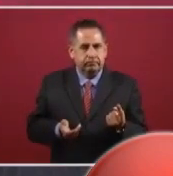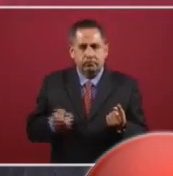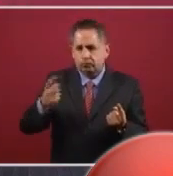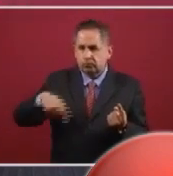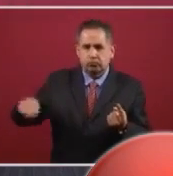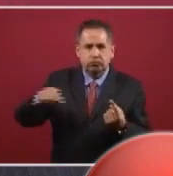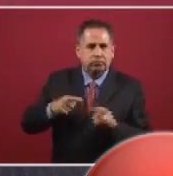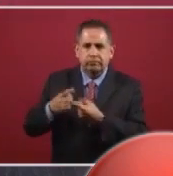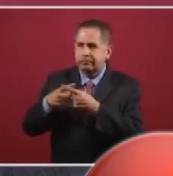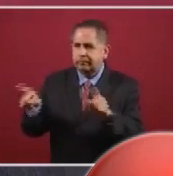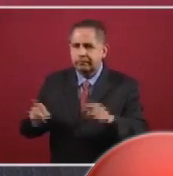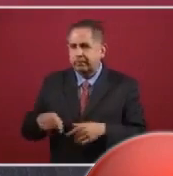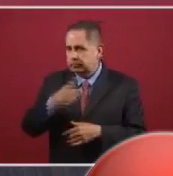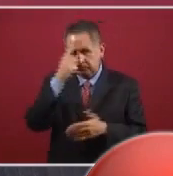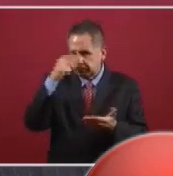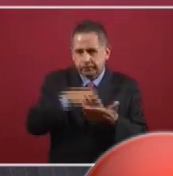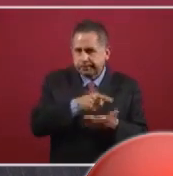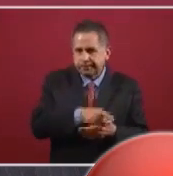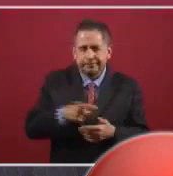seamos distintos.